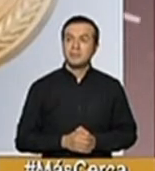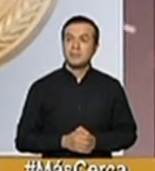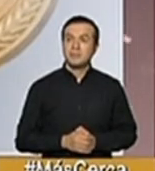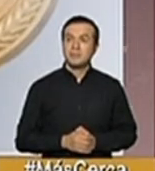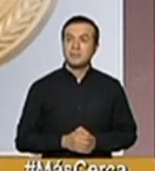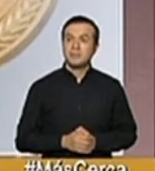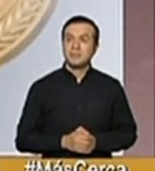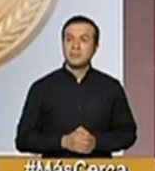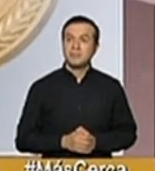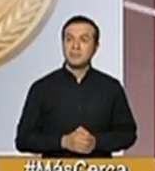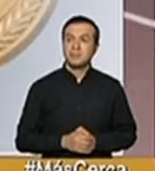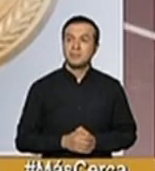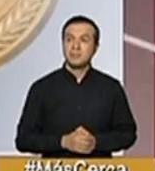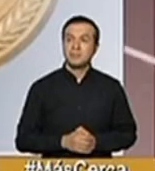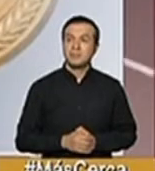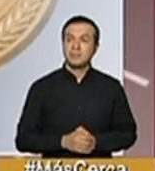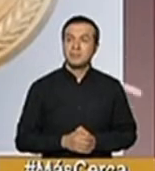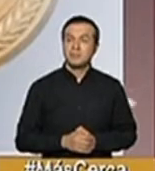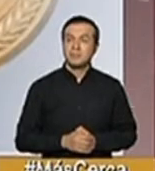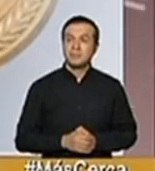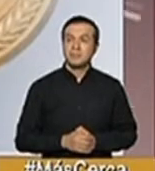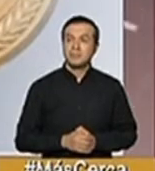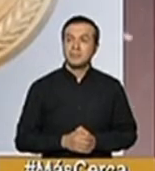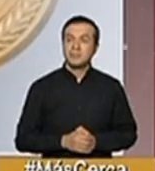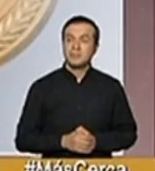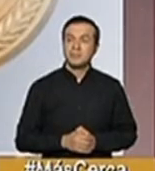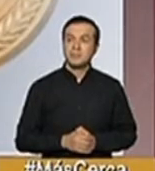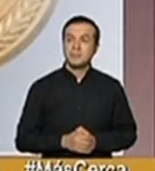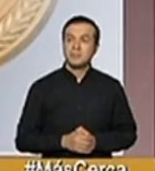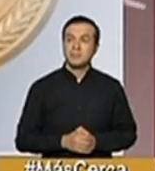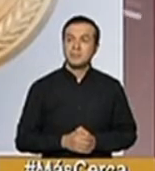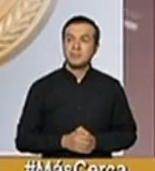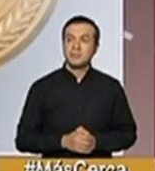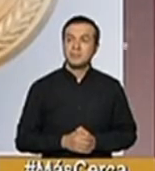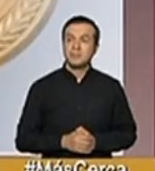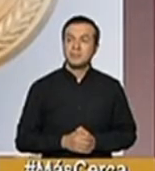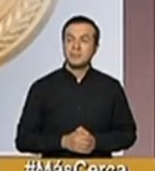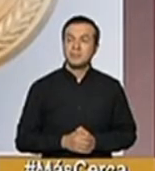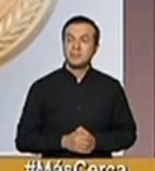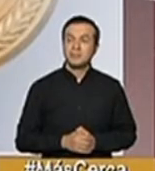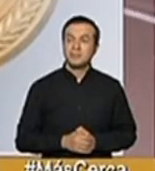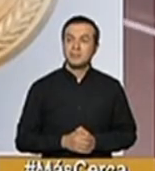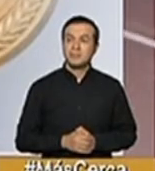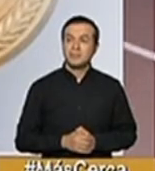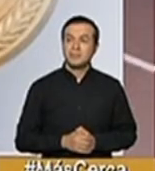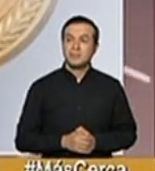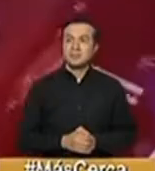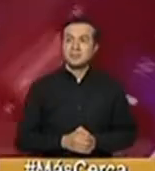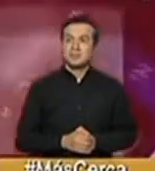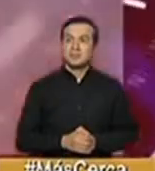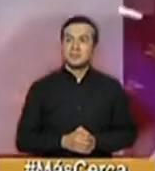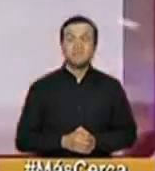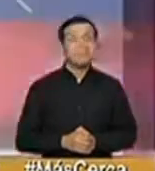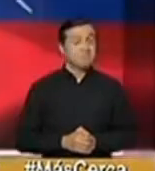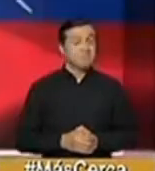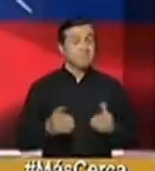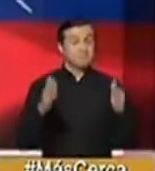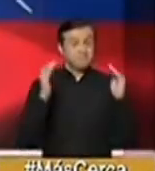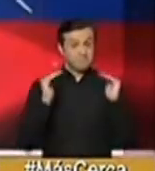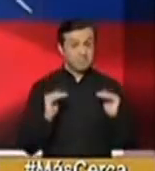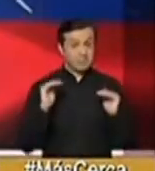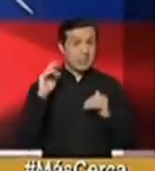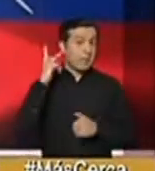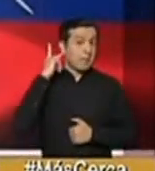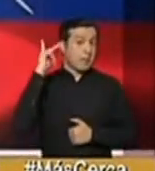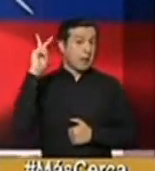4x100 y relevo 4x400, y el equipo masculino relevo 4x400. Mientras que las medallas